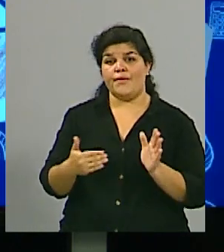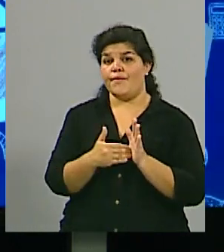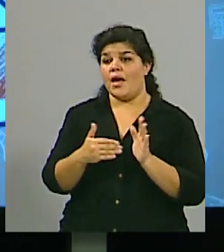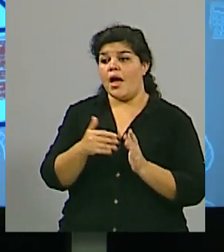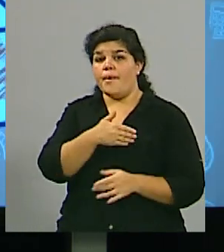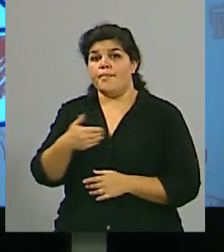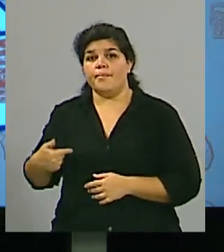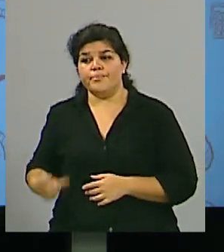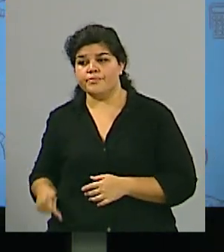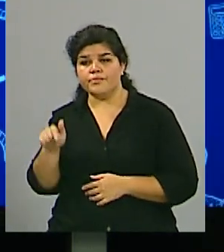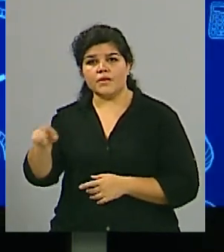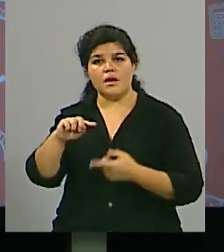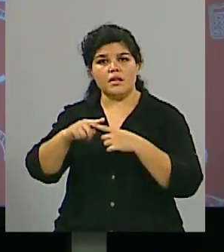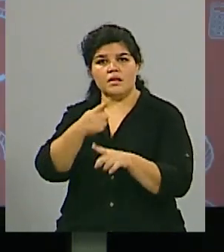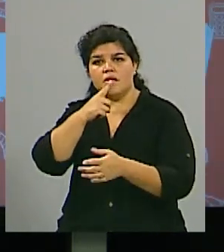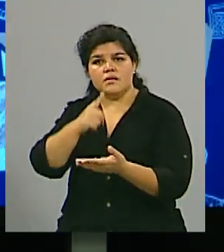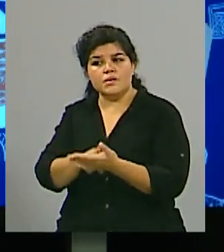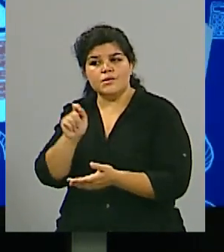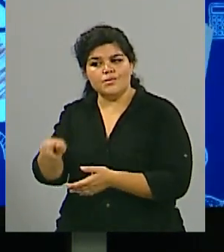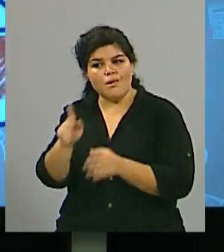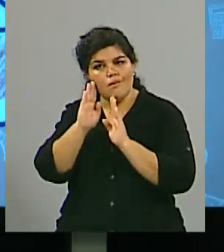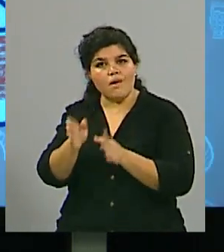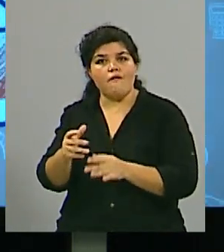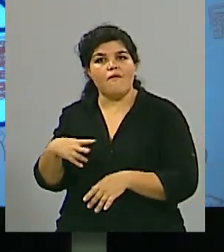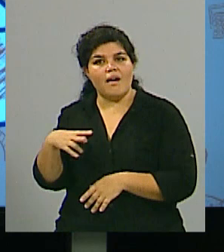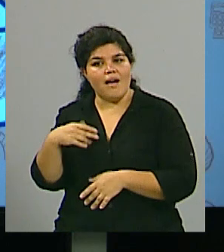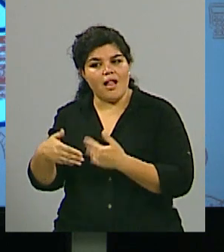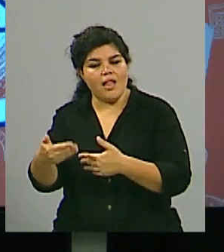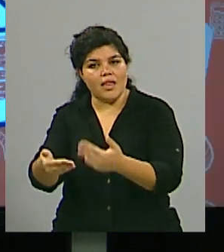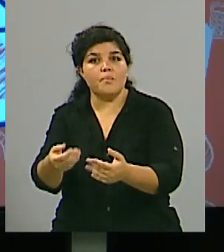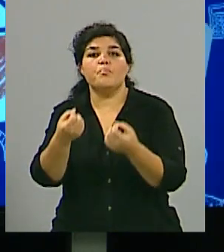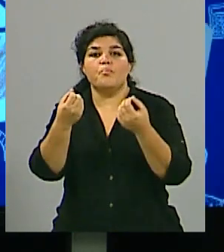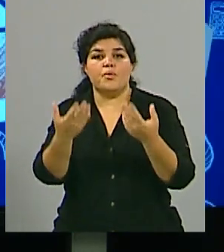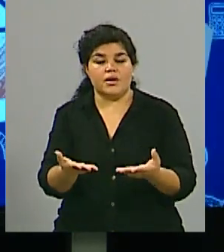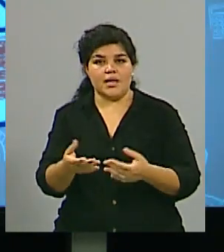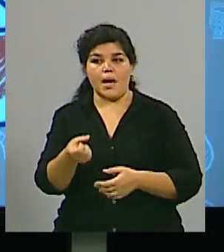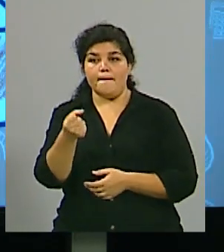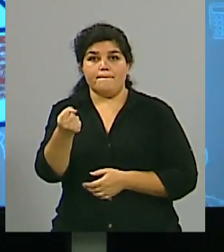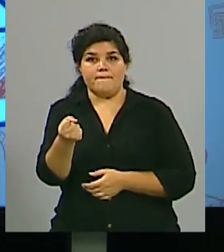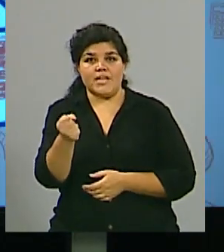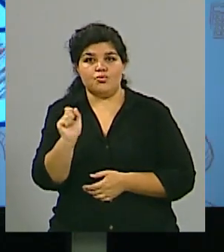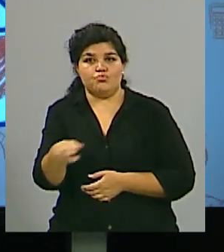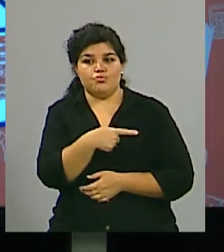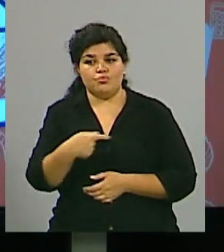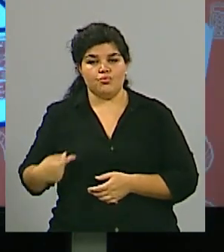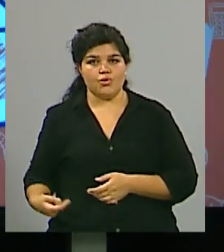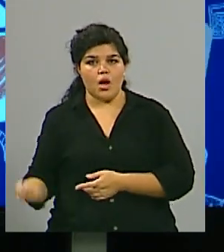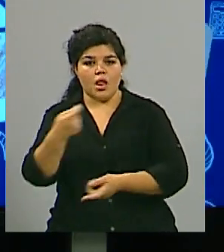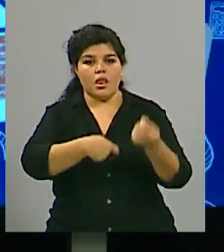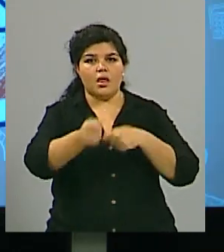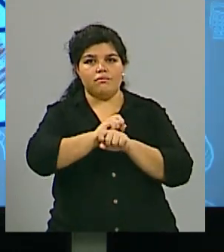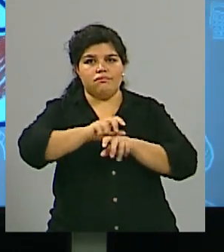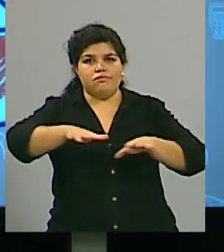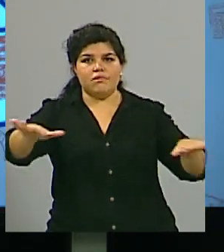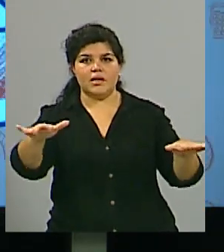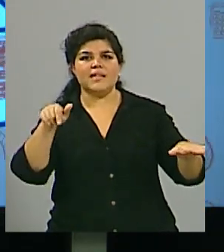China, porque el hecho de que aumente el nivel de circulación del renminbi implicaría que ellos